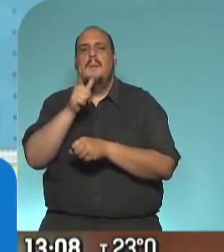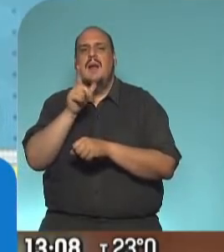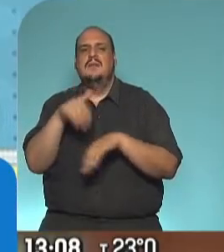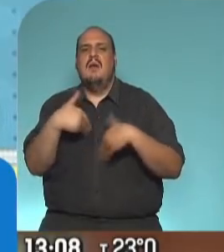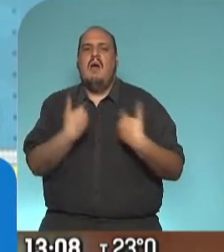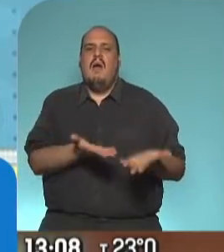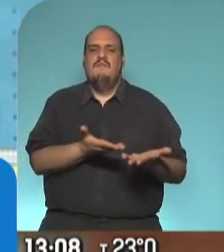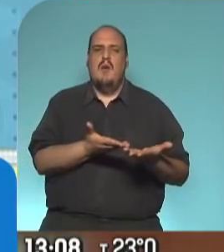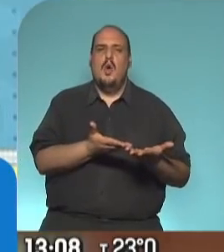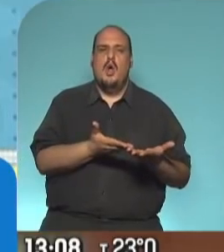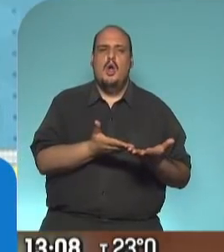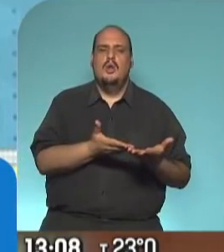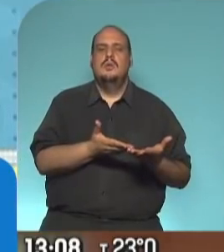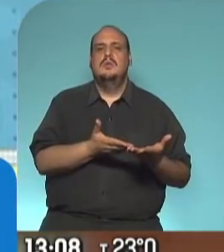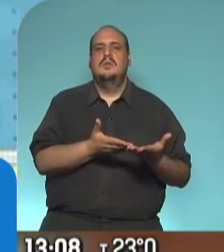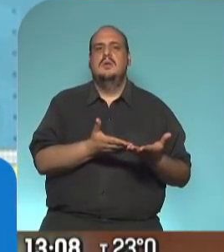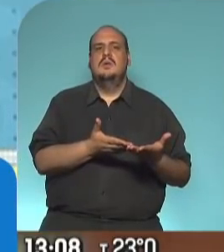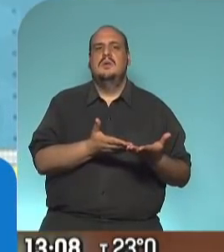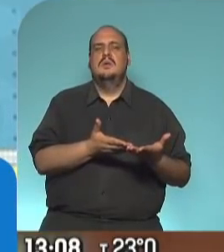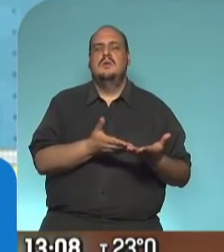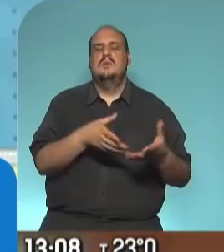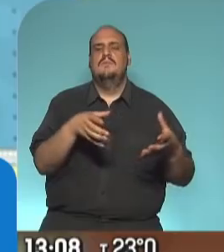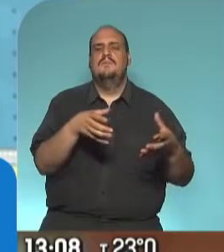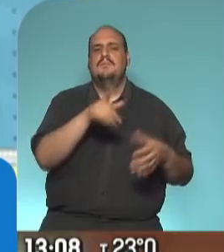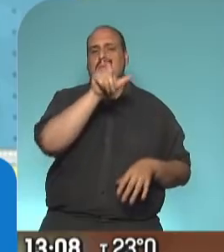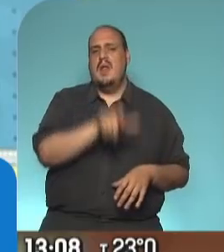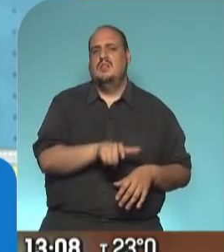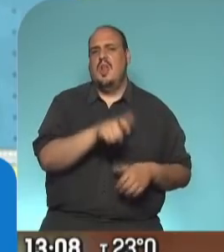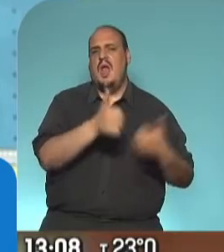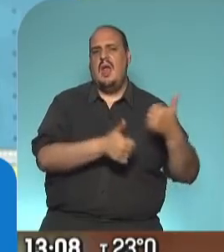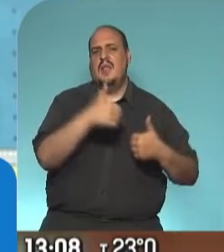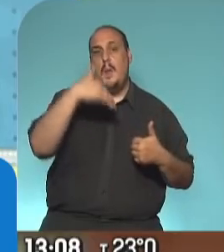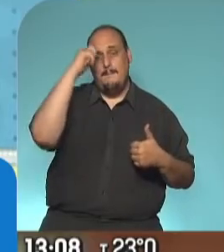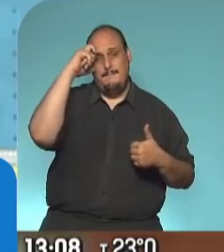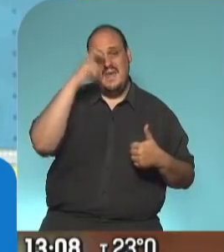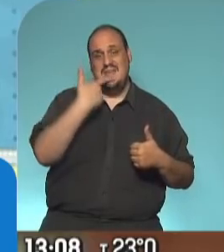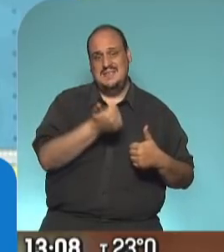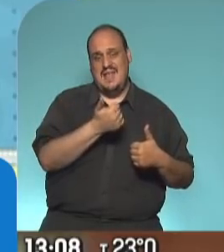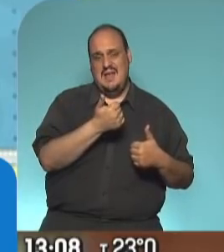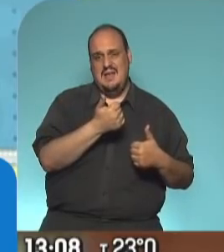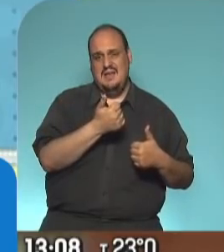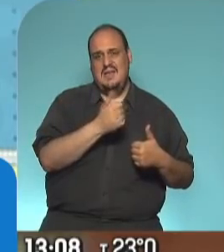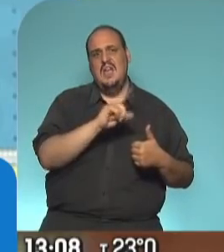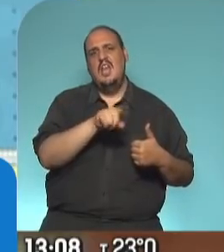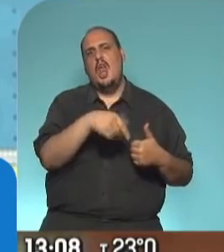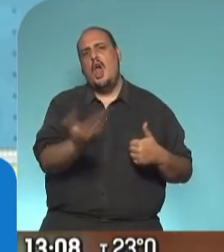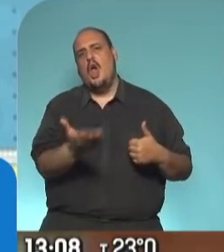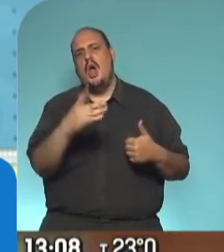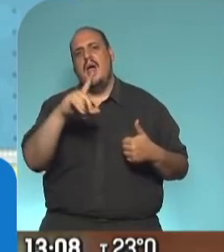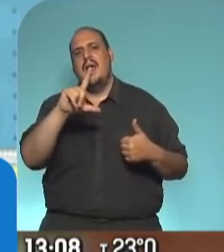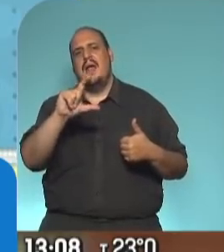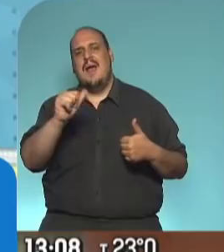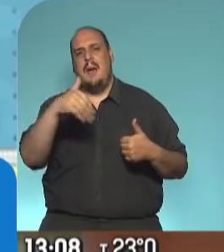ido como una especie de voto útil hacia el candidato Mesa y no así tanto hacia